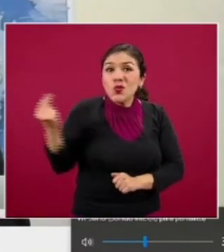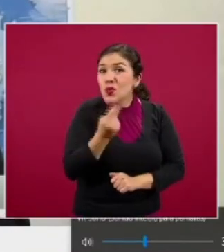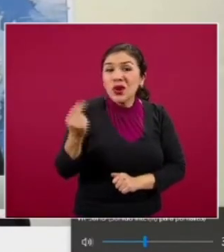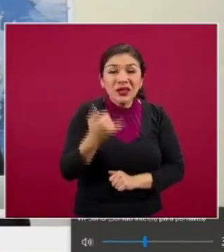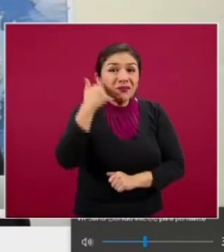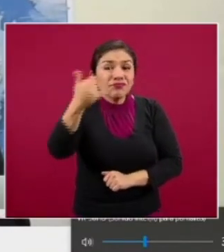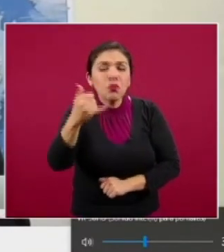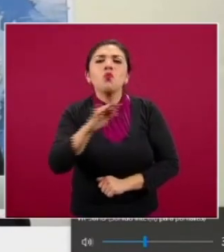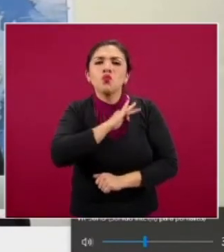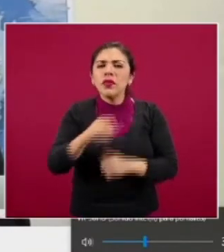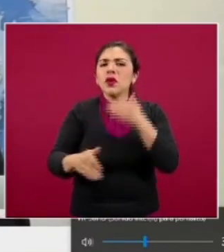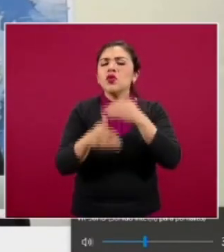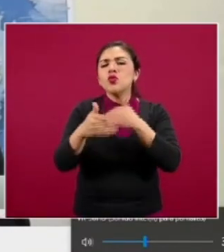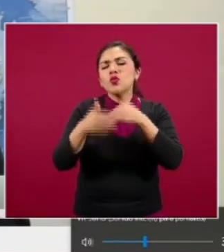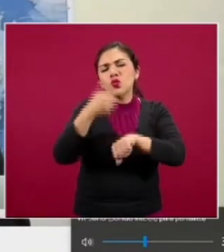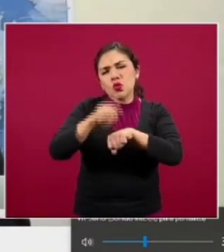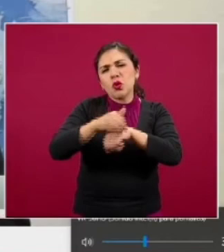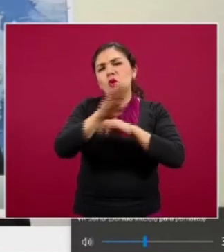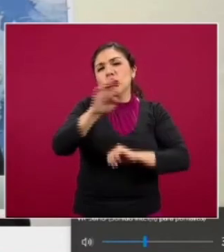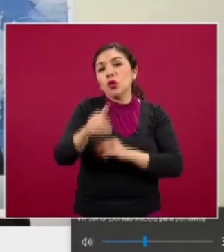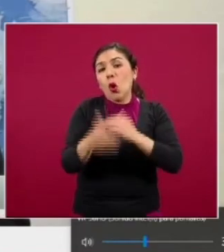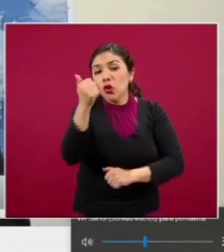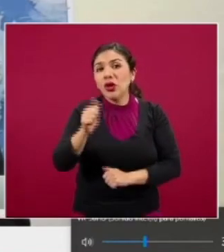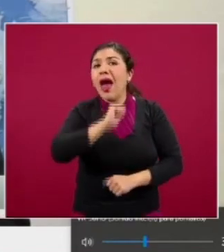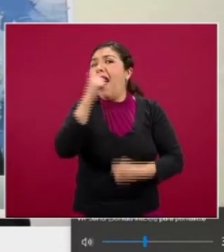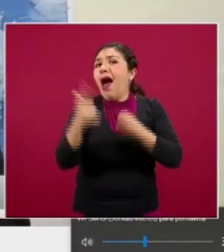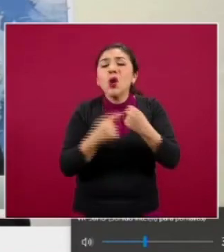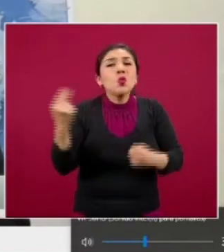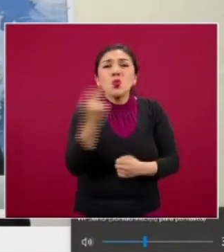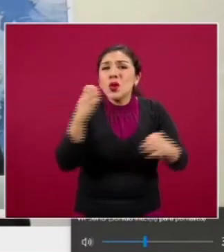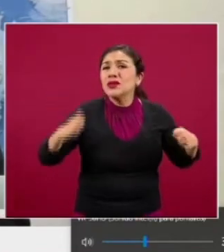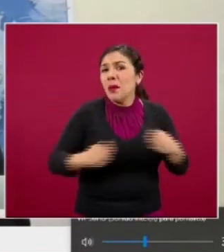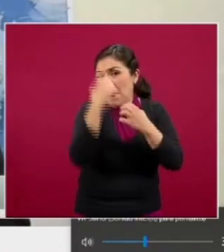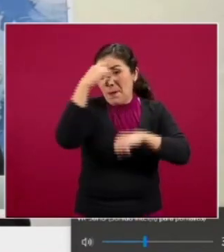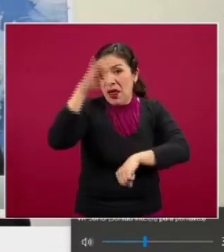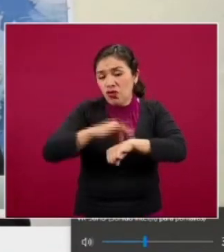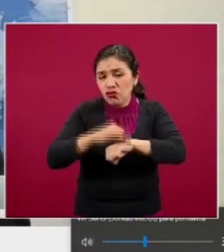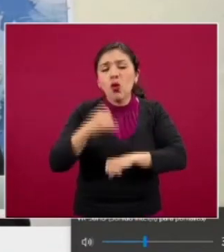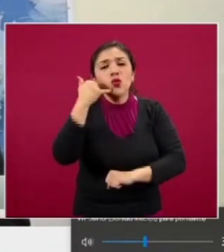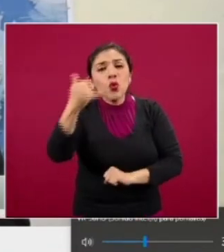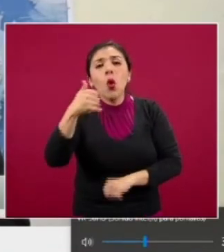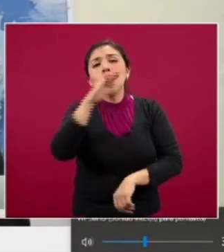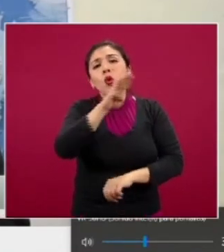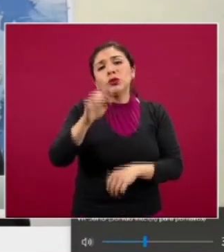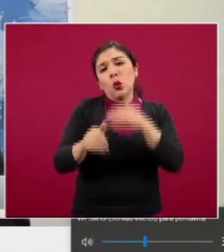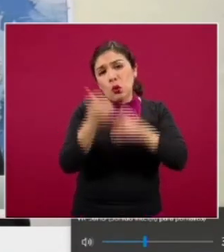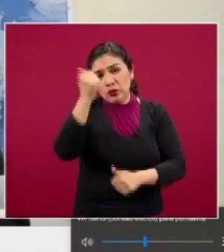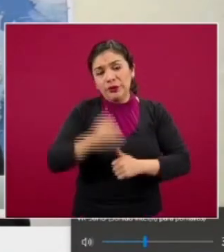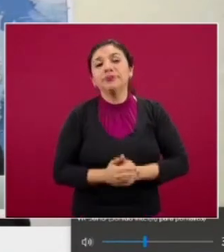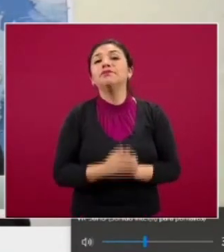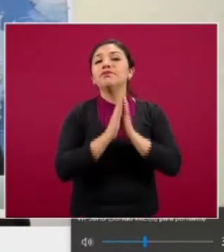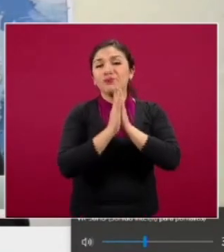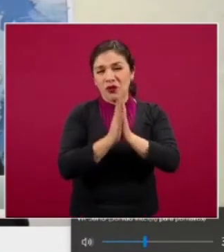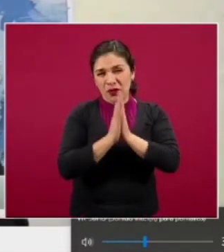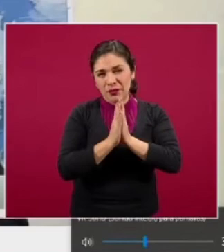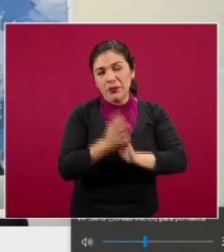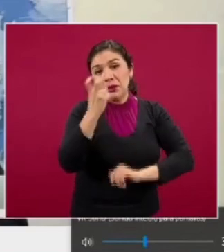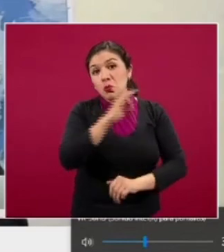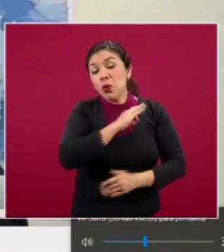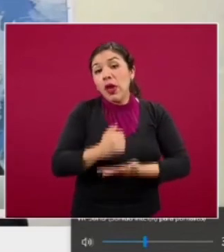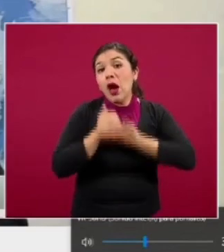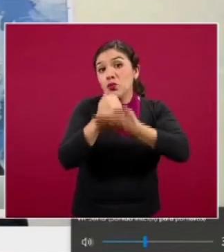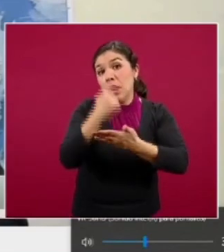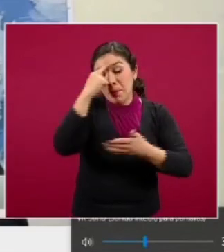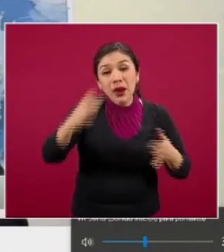COVID, 911. Si tiene cualquier tipo de urgencia médica, 911. Por favor, esto puede